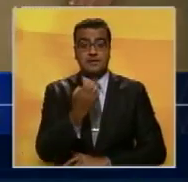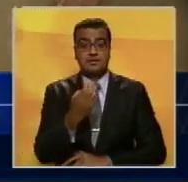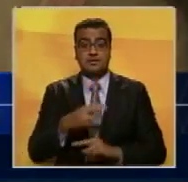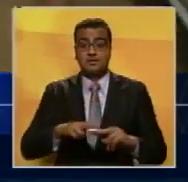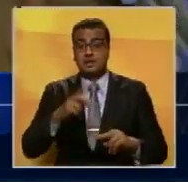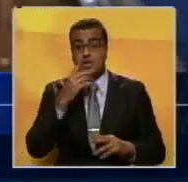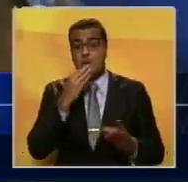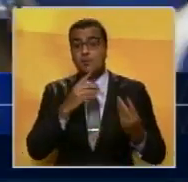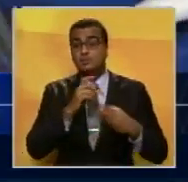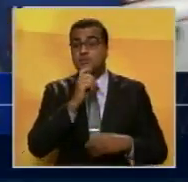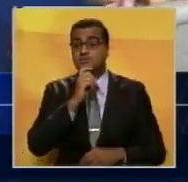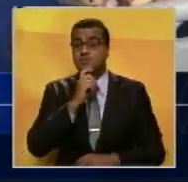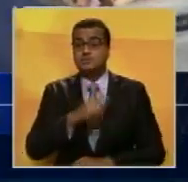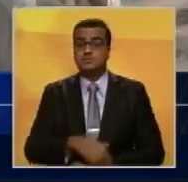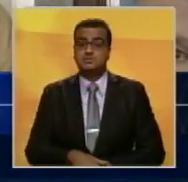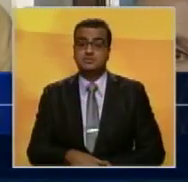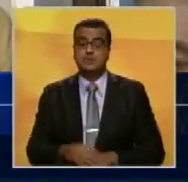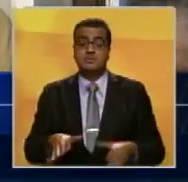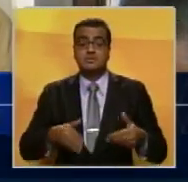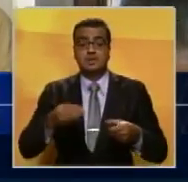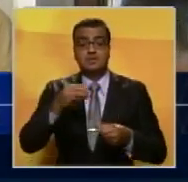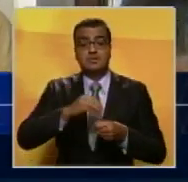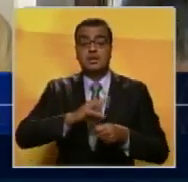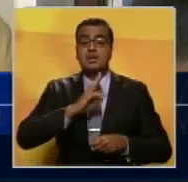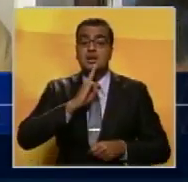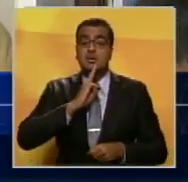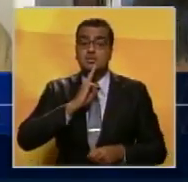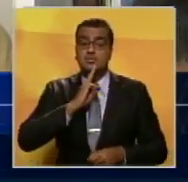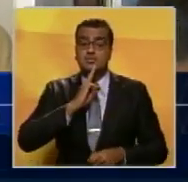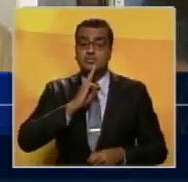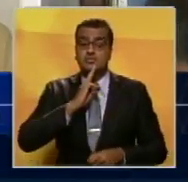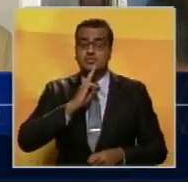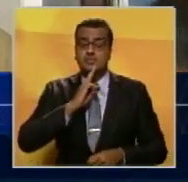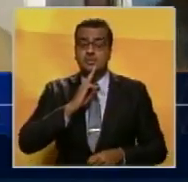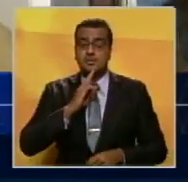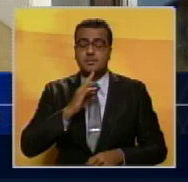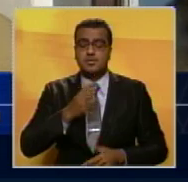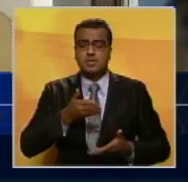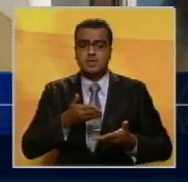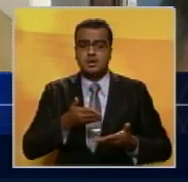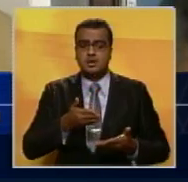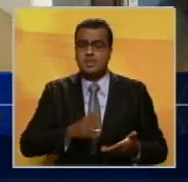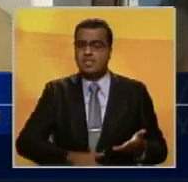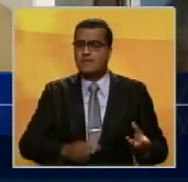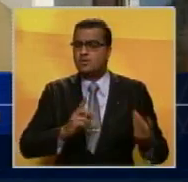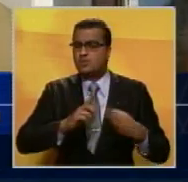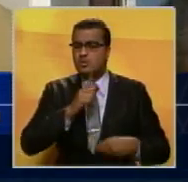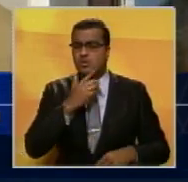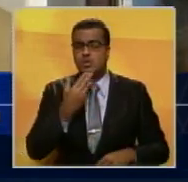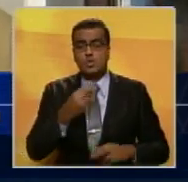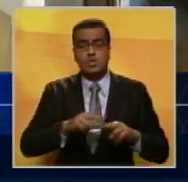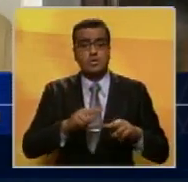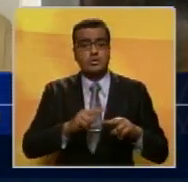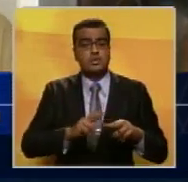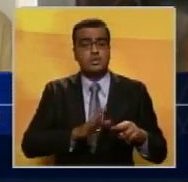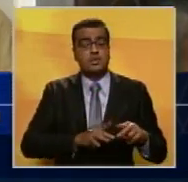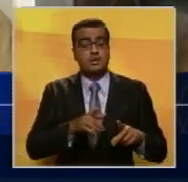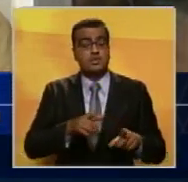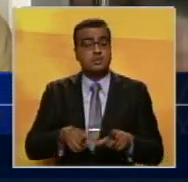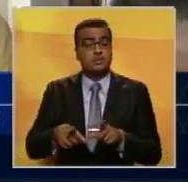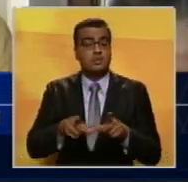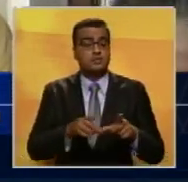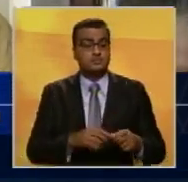fue la más afectada. Empezaron a meterse las aguas por la parte de pediatría, donde nacieron afectados todos los niños que están aquí en el